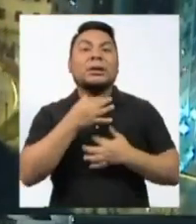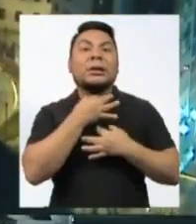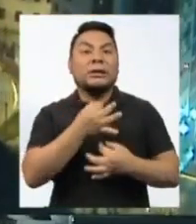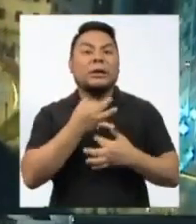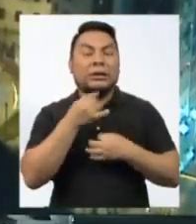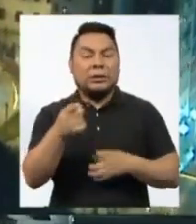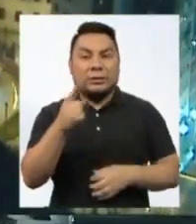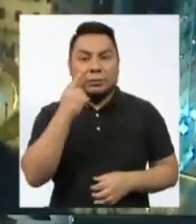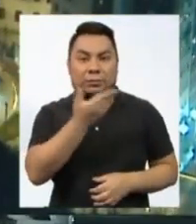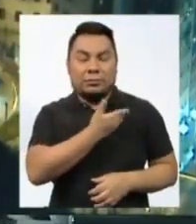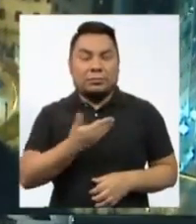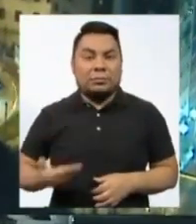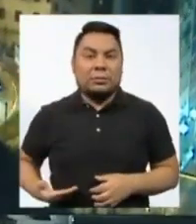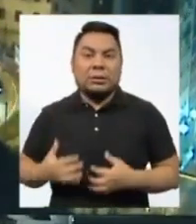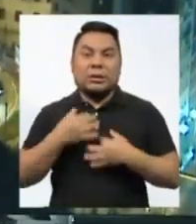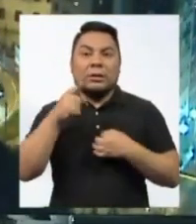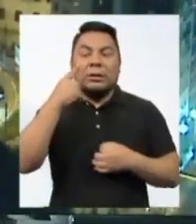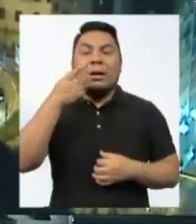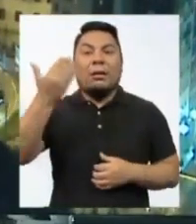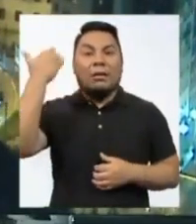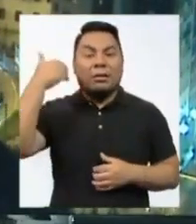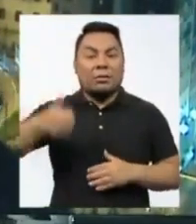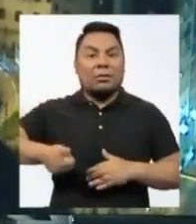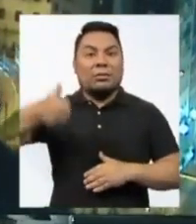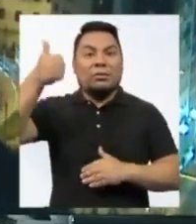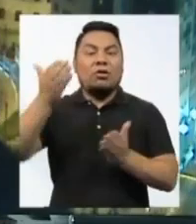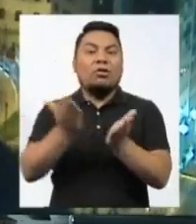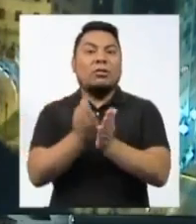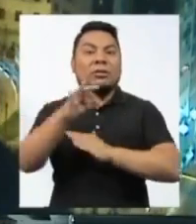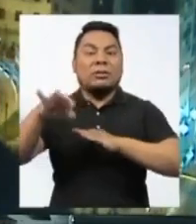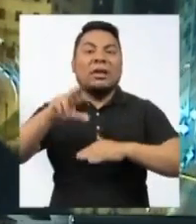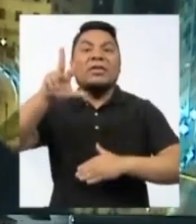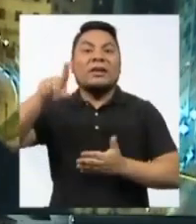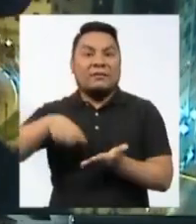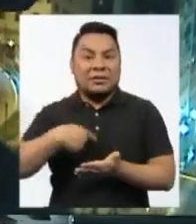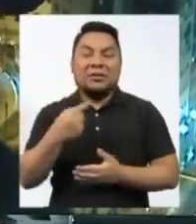puntualización al presidente decir que ha sido decano del Colegio de Ingenieros de Moquegua 3 veces, pero siempre saltando.